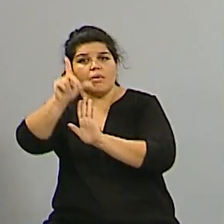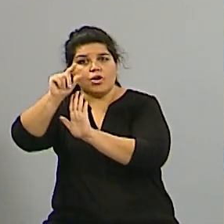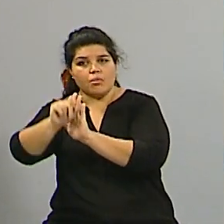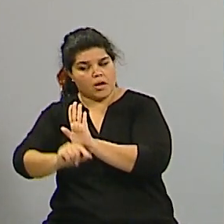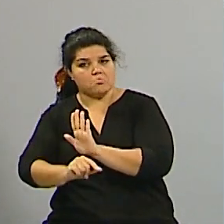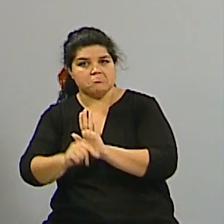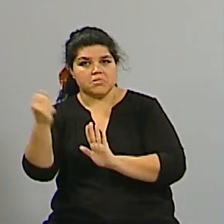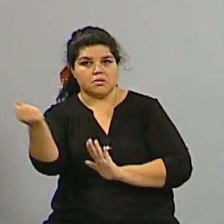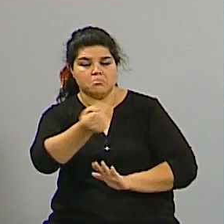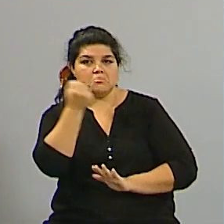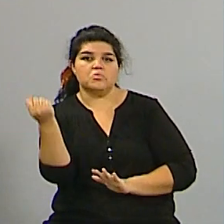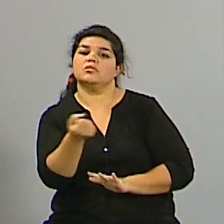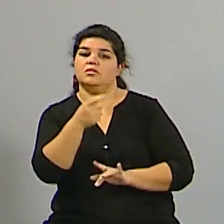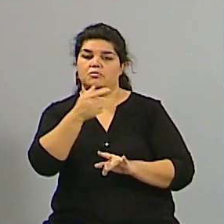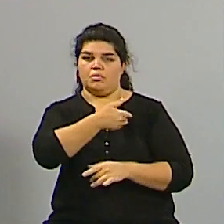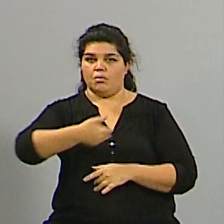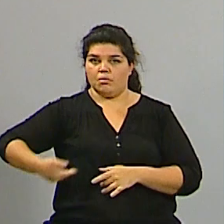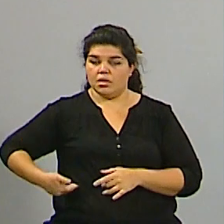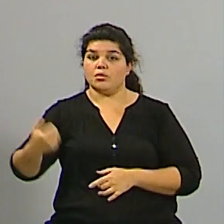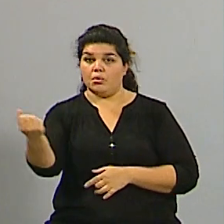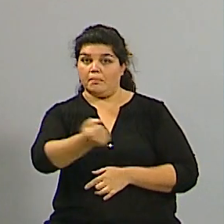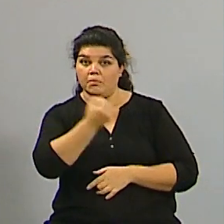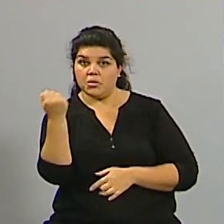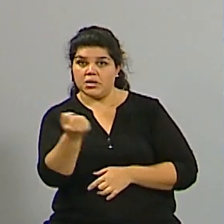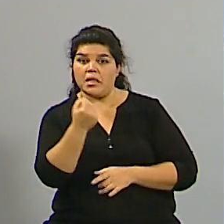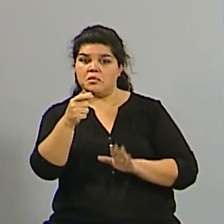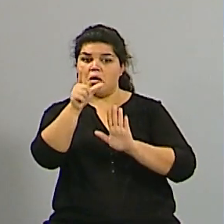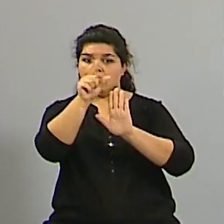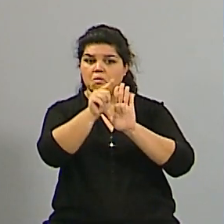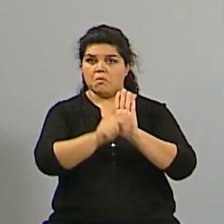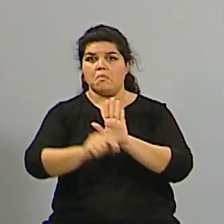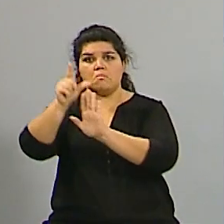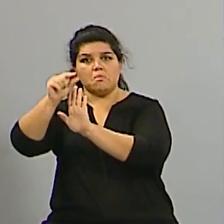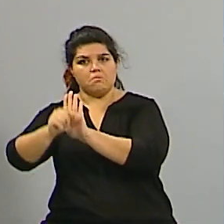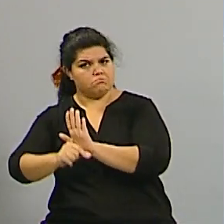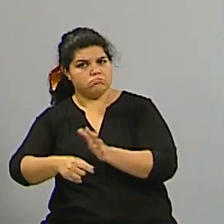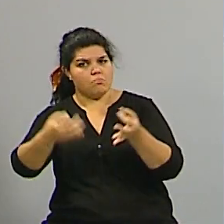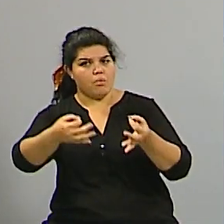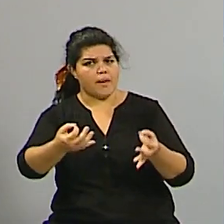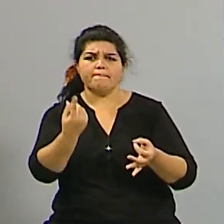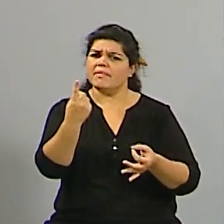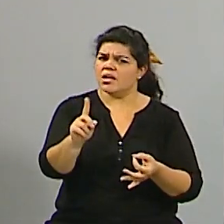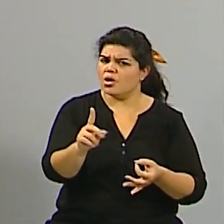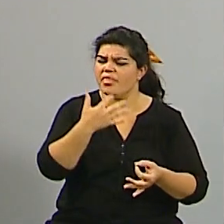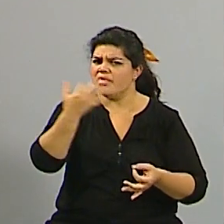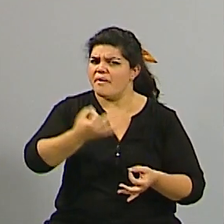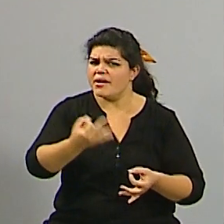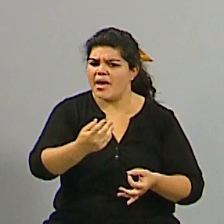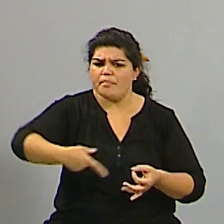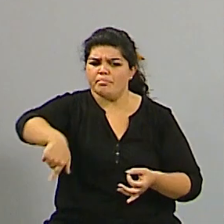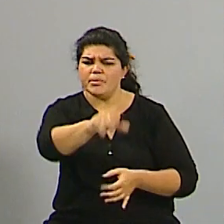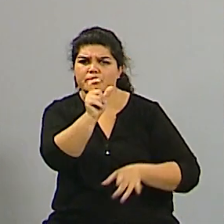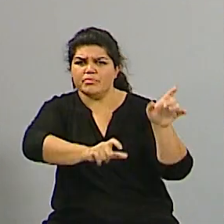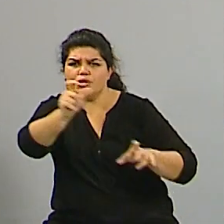el gobierno son buenas señales. Ahora, ¿cuál es la realidad que hay para los trabajadores en nuestro país? Trabajadores pobres, en más